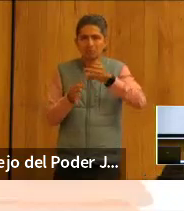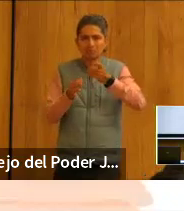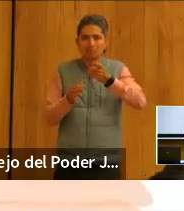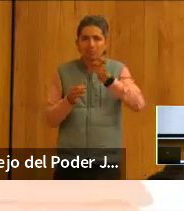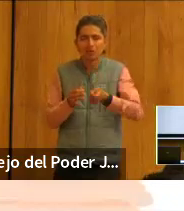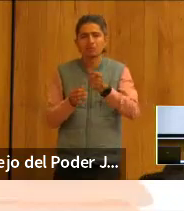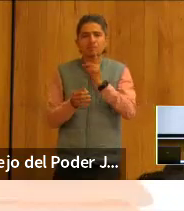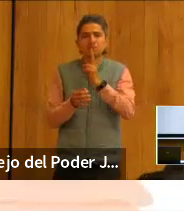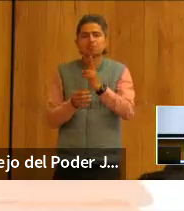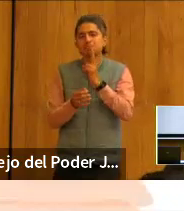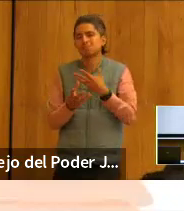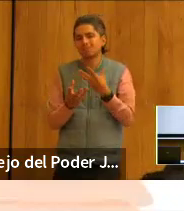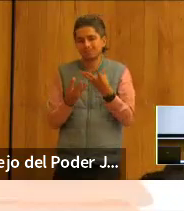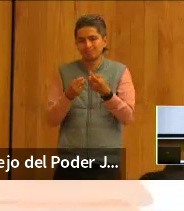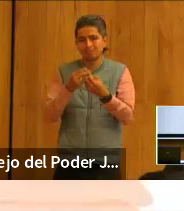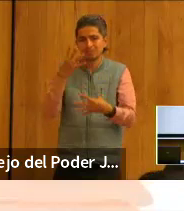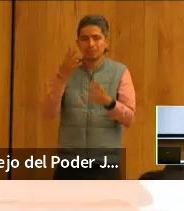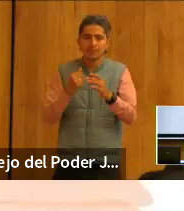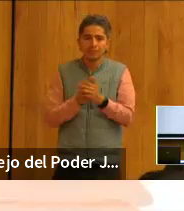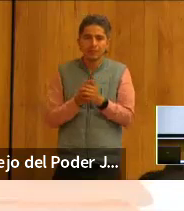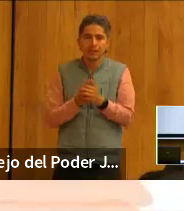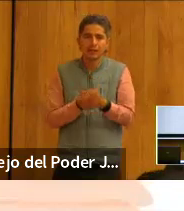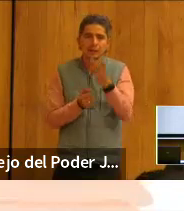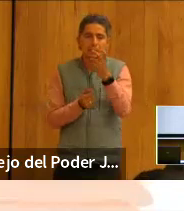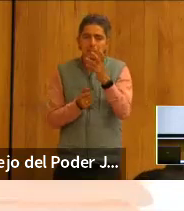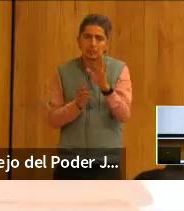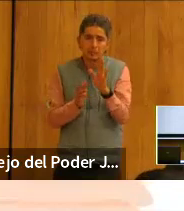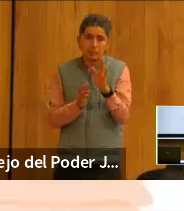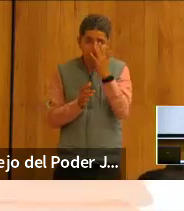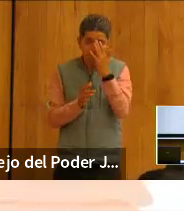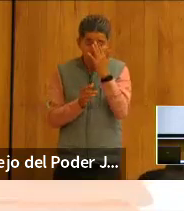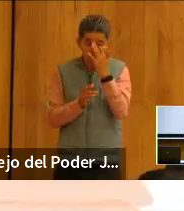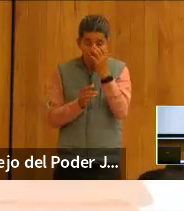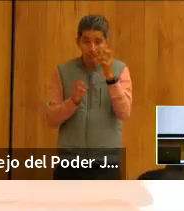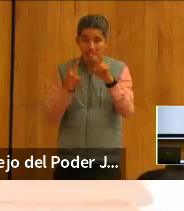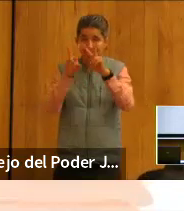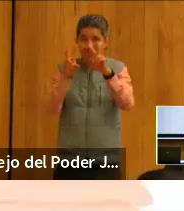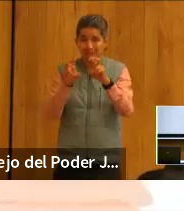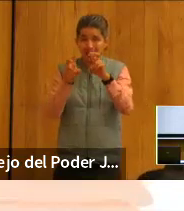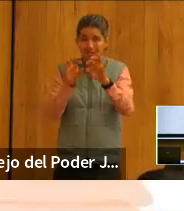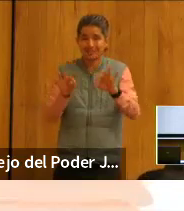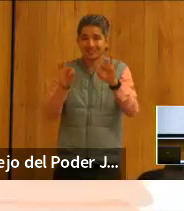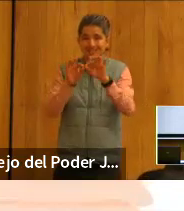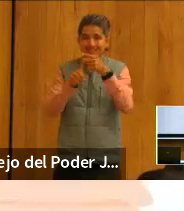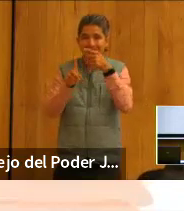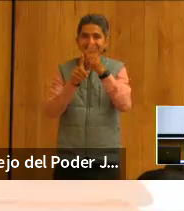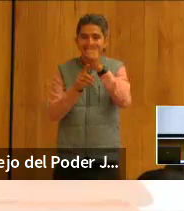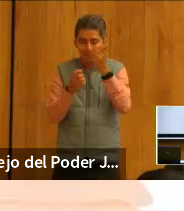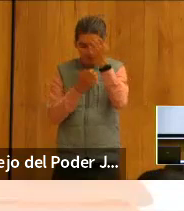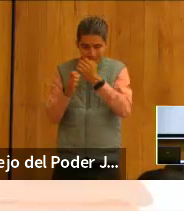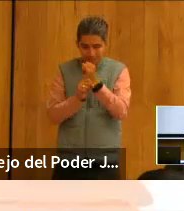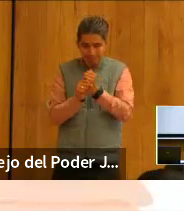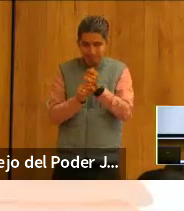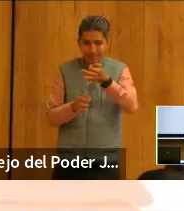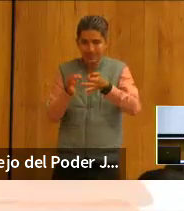género. Por esto, pues me aparté un poquito del tema principal, que era el estudio de una sentencia